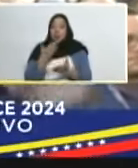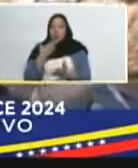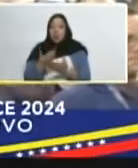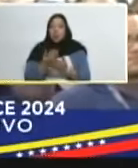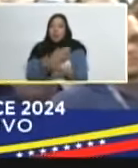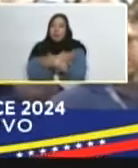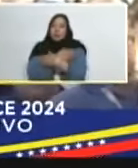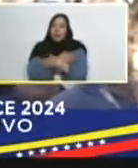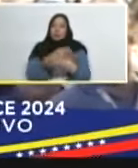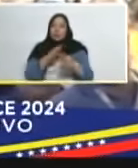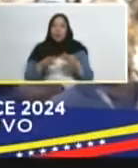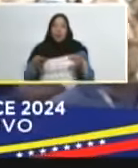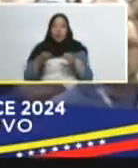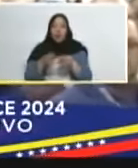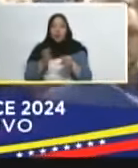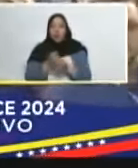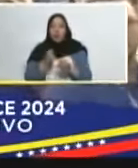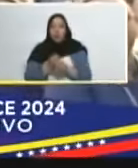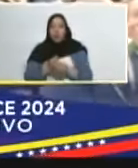abrazo a todo nuestro equipo de gobierno.